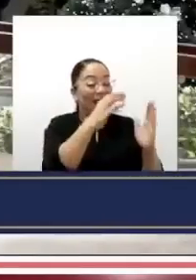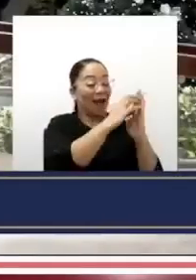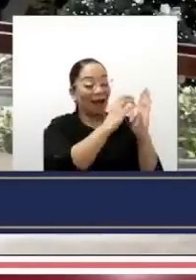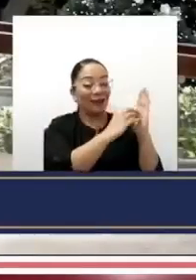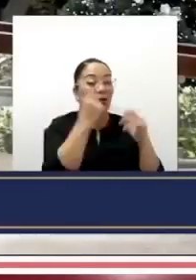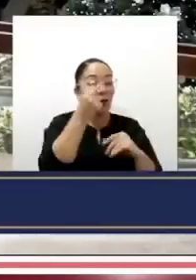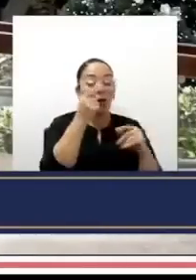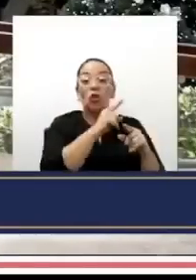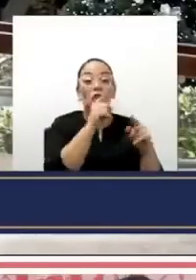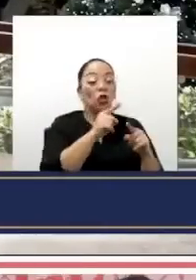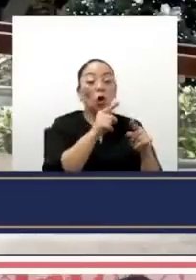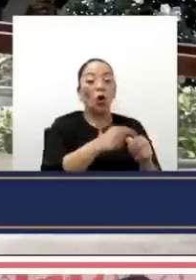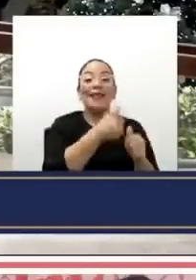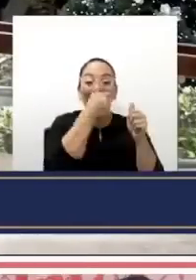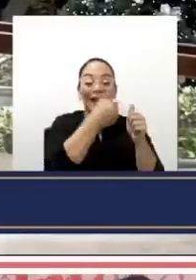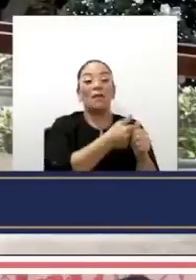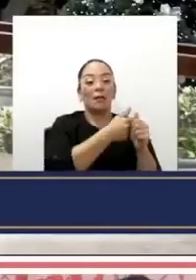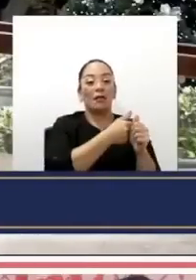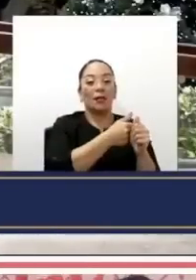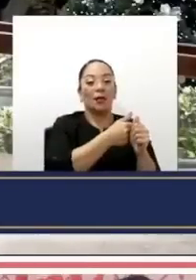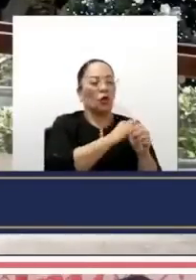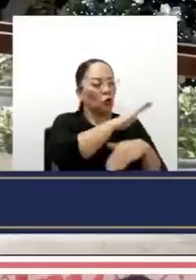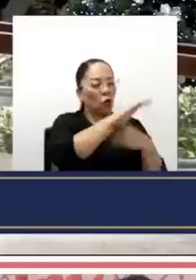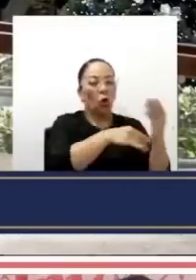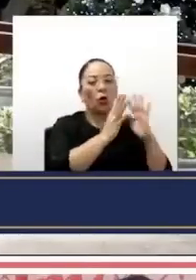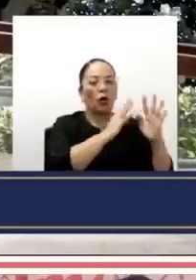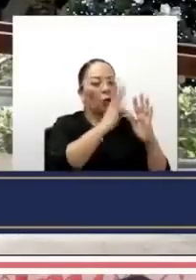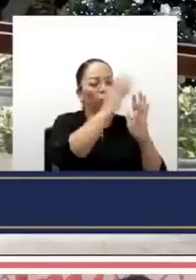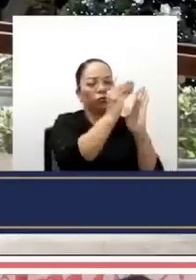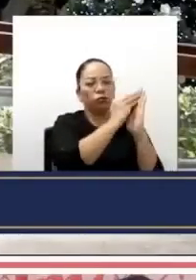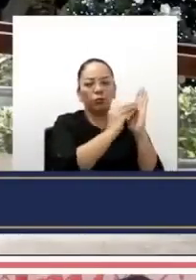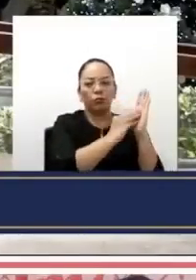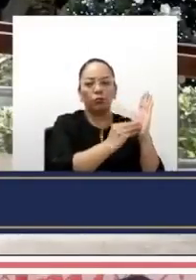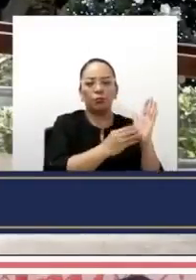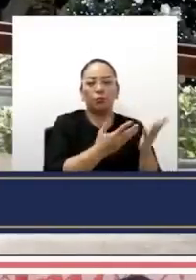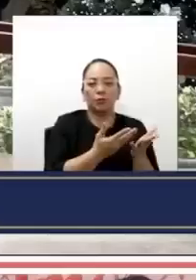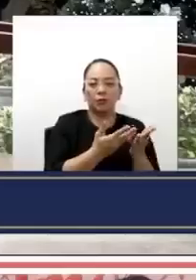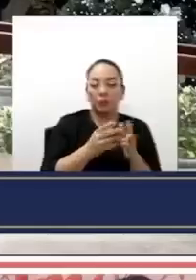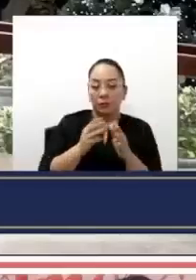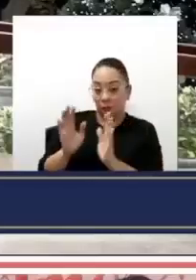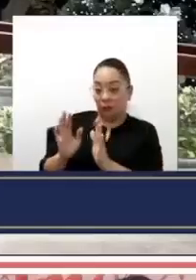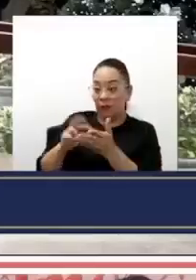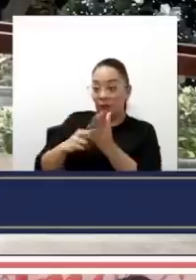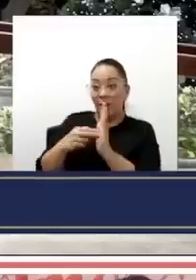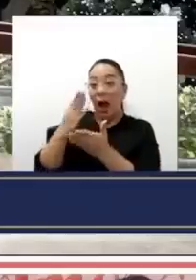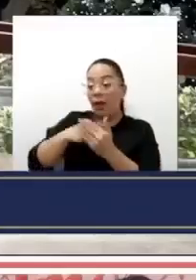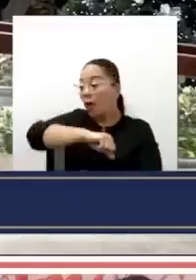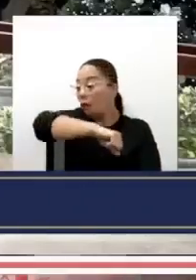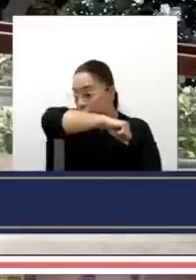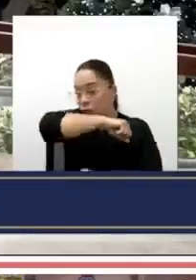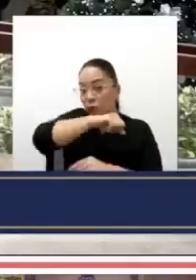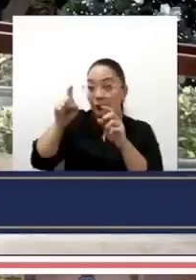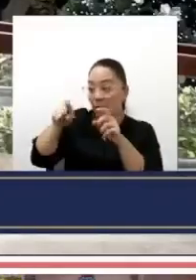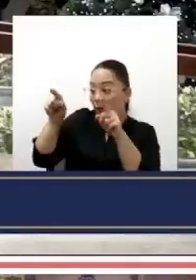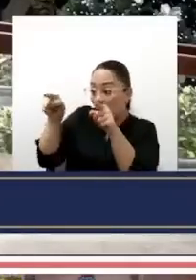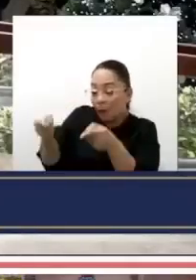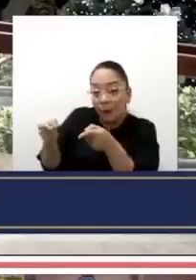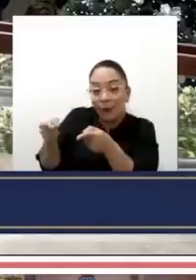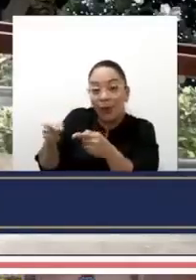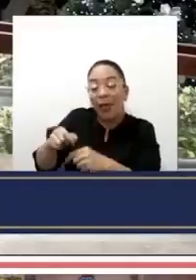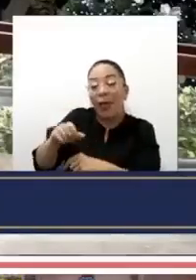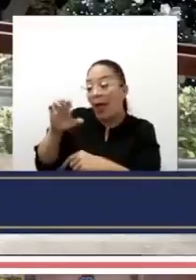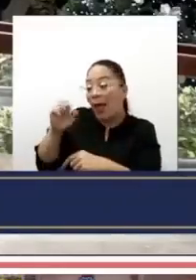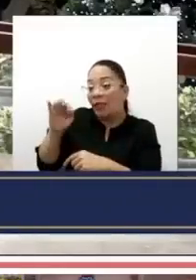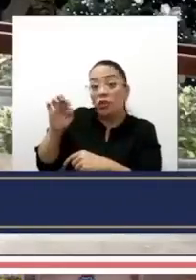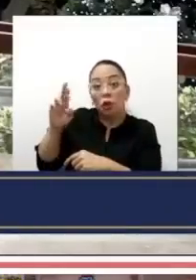no transcriben literalmente todo lo que se habló en las sesiones del Consejo de Gobierno. O sea, si alguien estornuda, hay que poner entre paréntesis cuadrados, estornudó